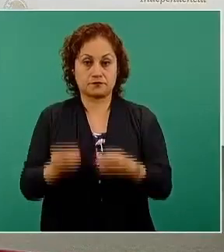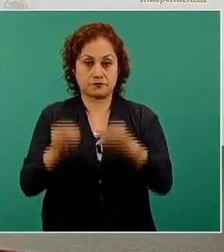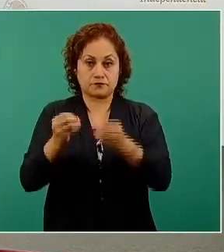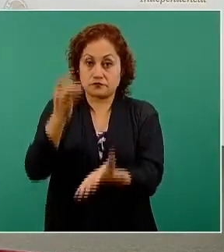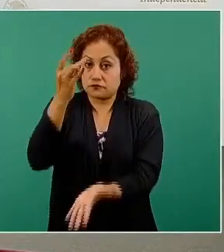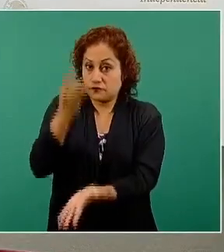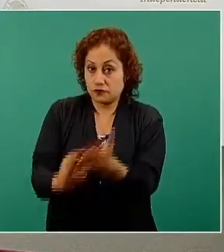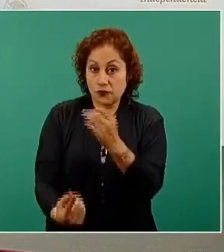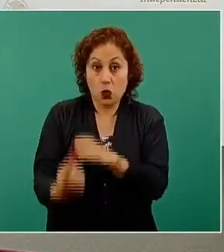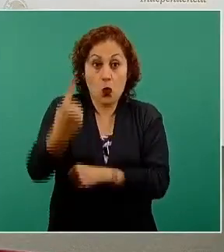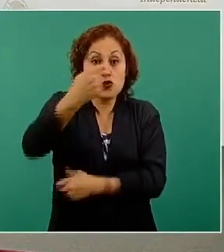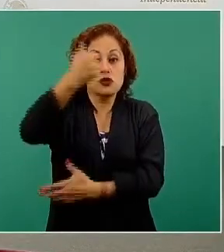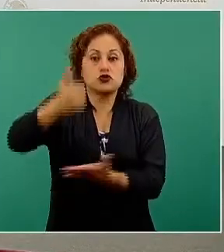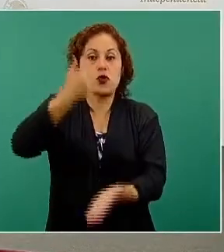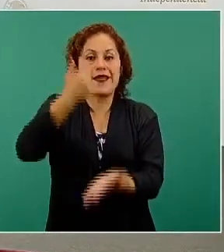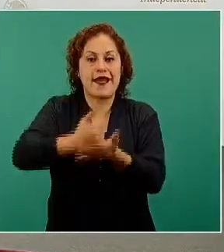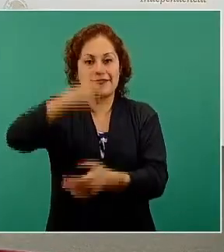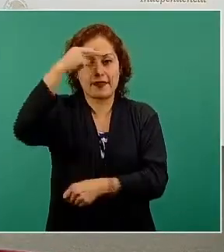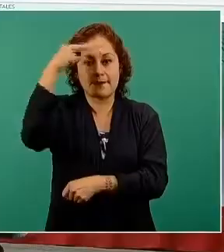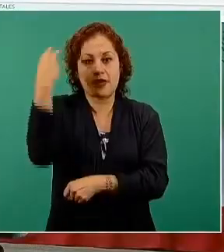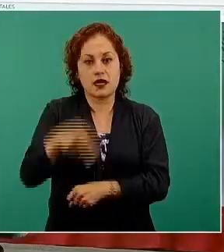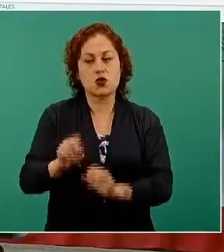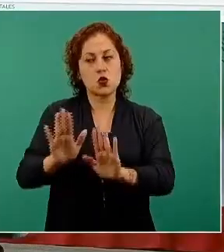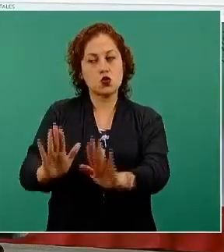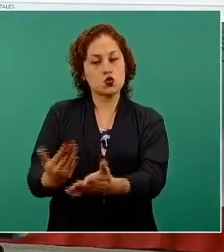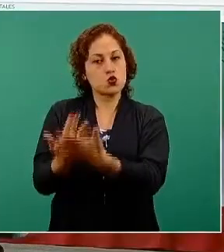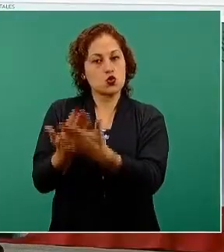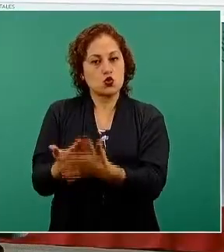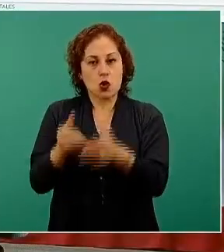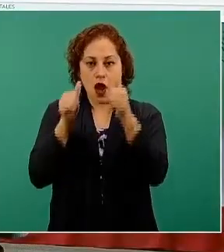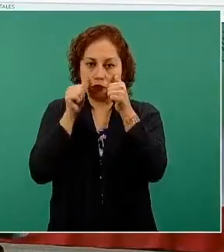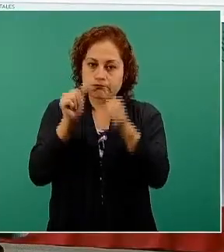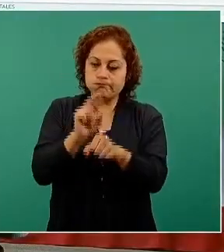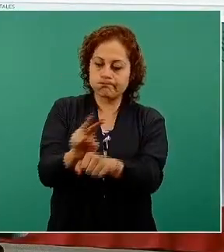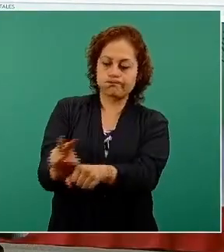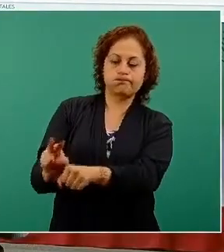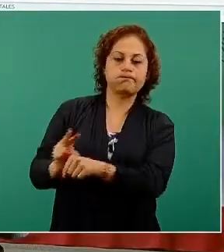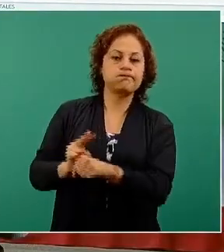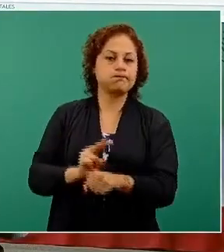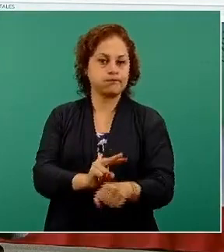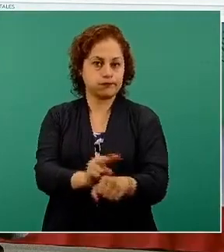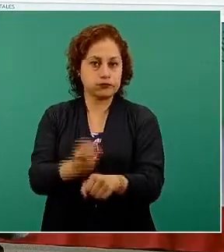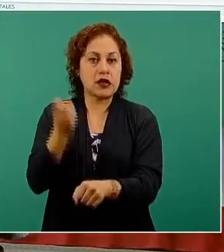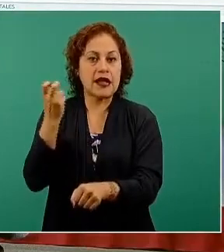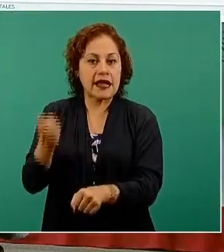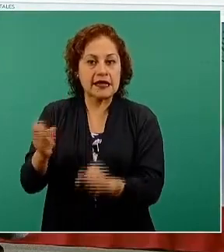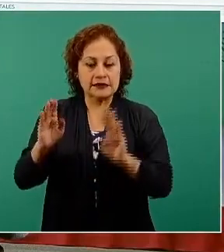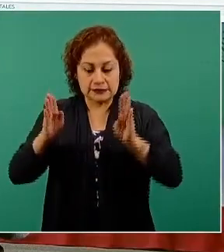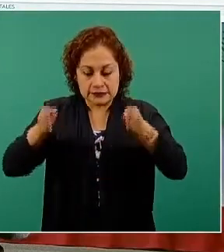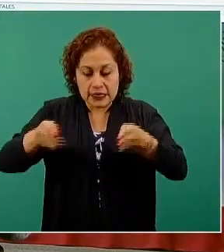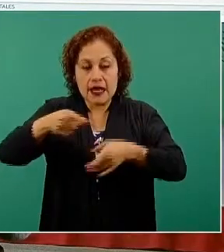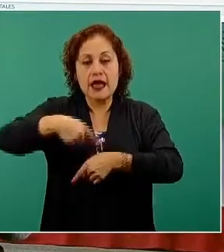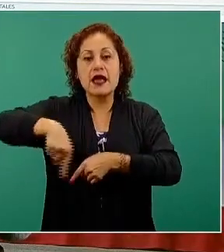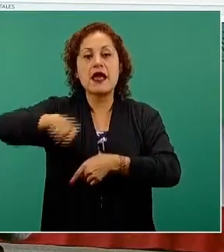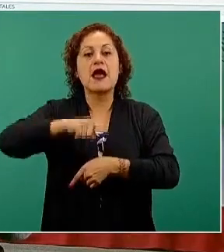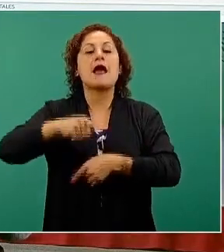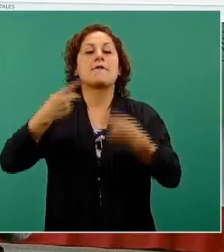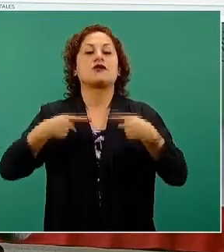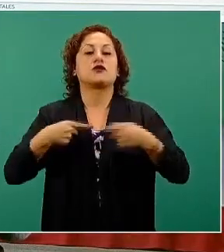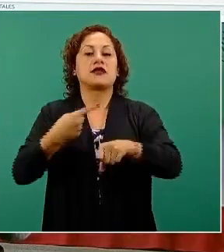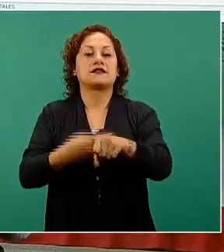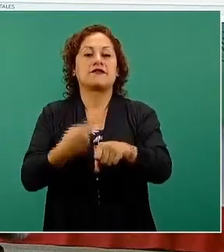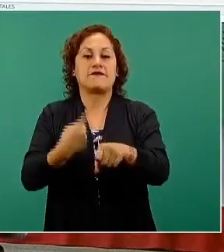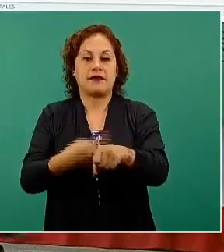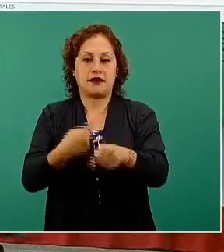está apenas por arriba del 50% de su ocupación en camas para pacientes críticos. Hay 9